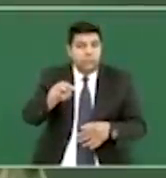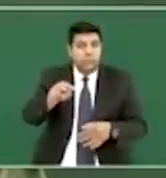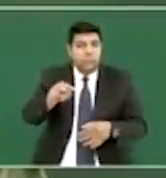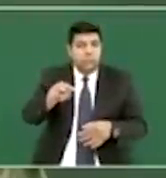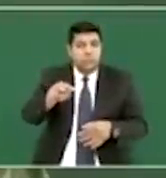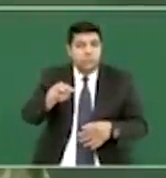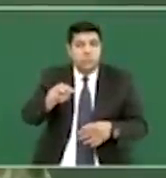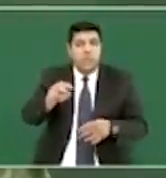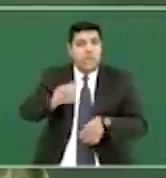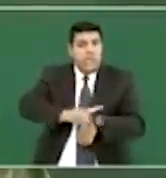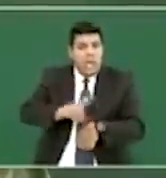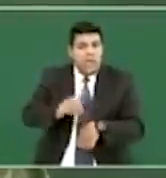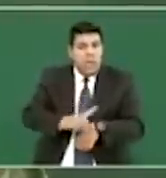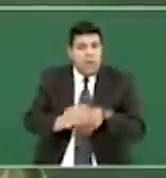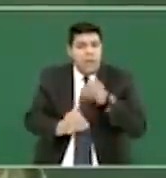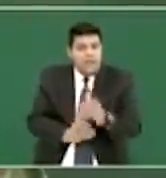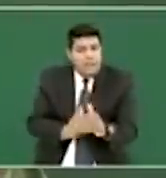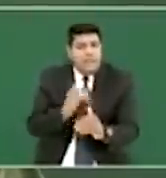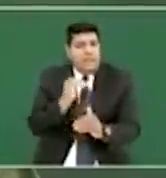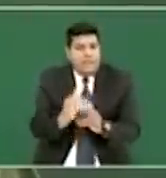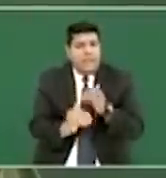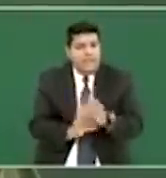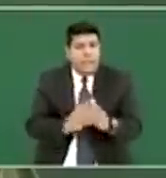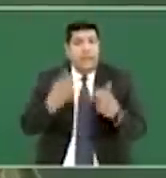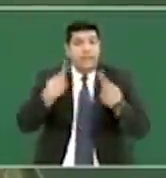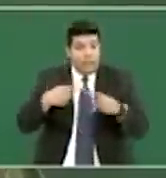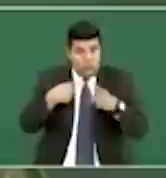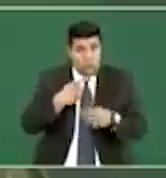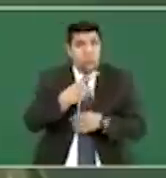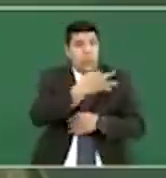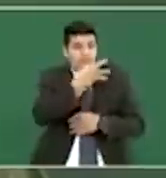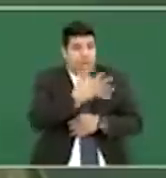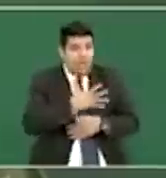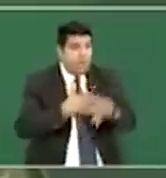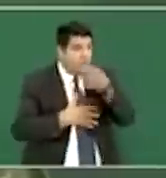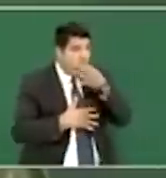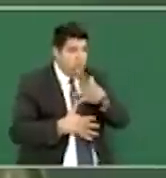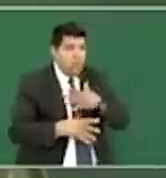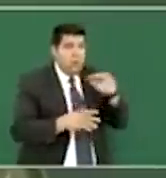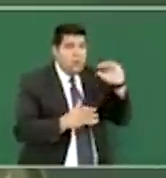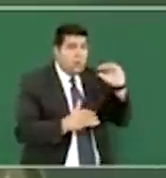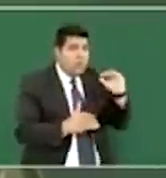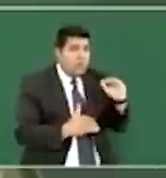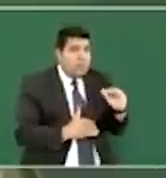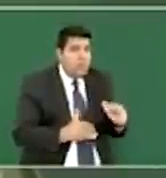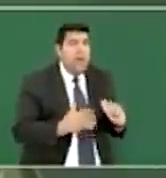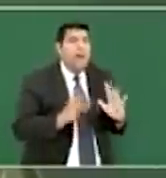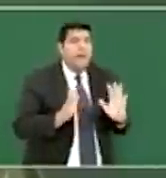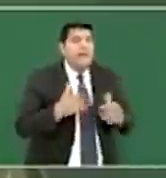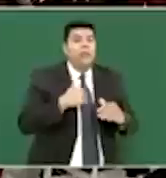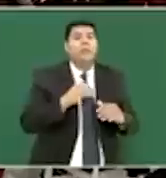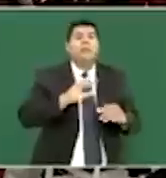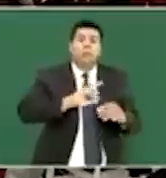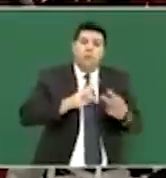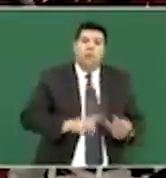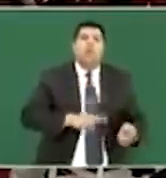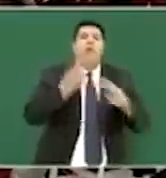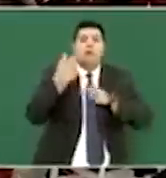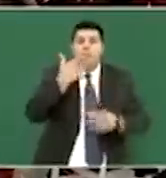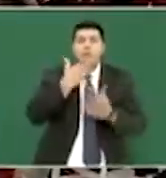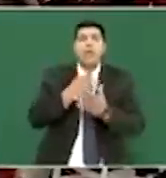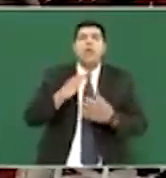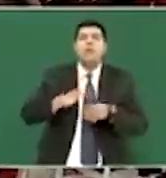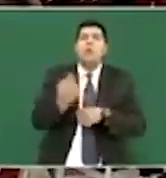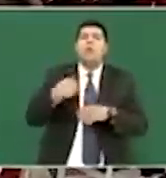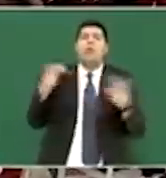del diario actuar de la sociedad, vamos nosotros notando que va haciendo un incremento por la presencia